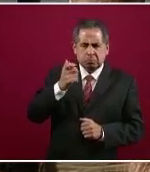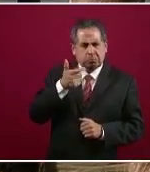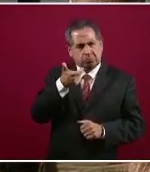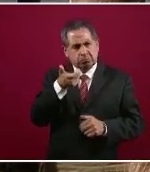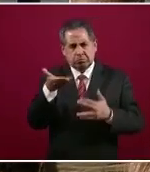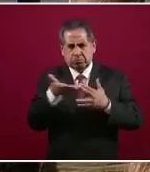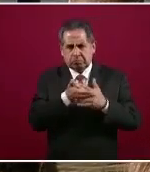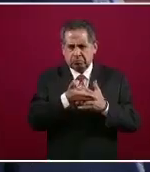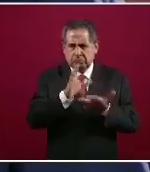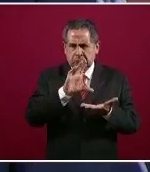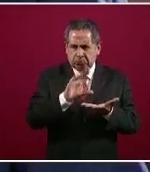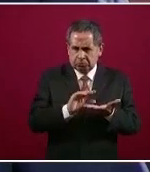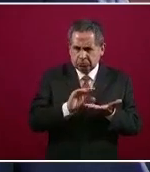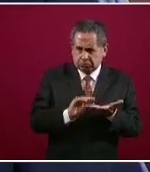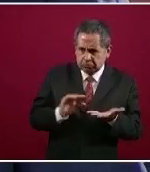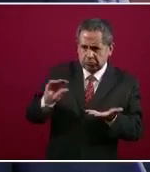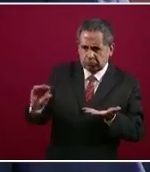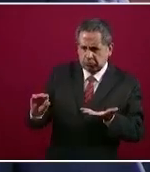lo hagan